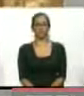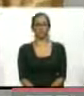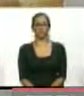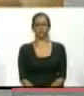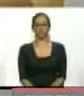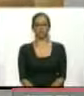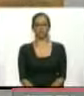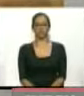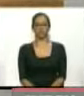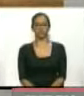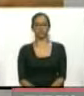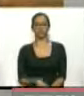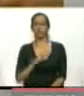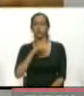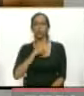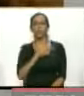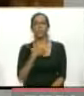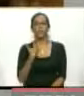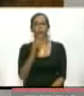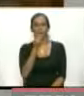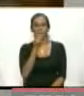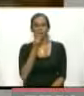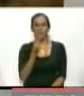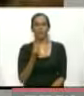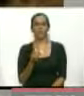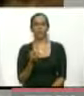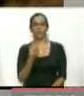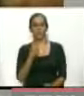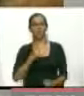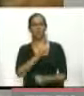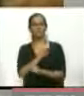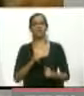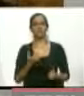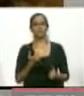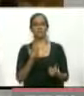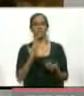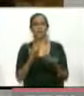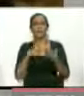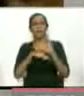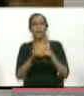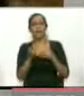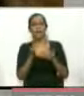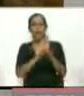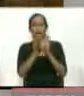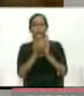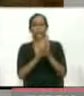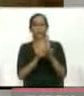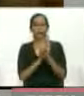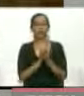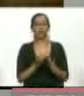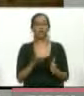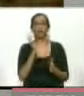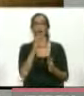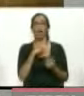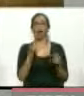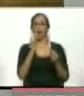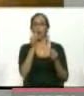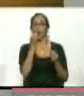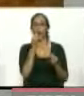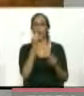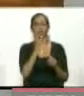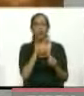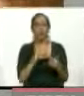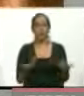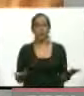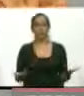lo que queríamos la comida pero seremos la guarde por favor los de los meten una sacada de página que no hay nada de mañana no había rol de comida en todas